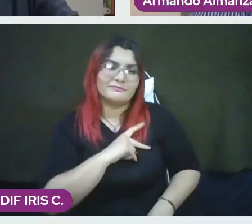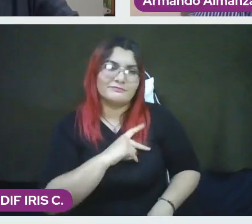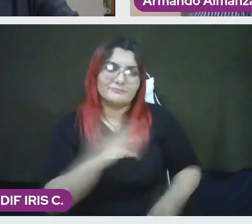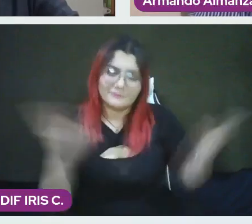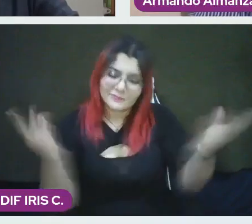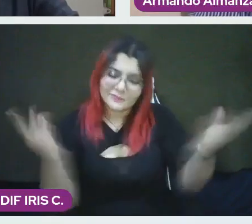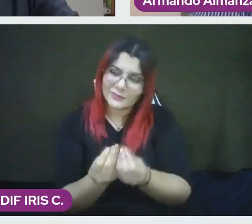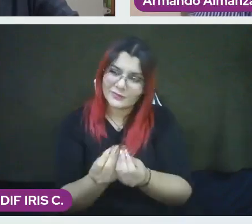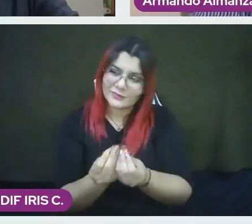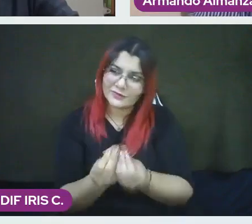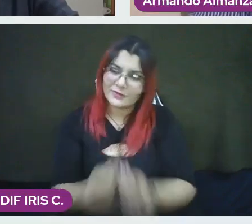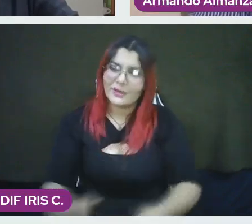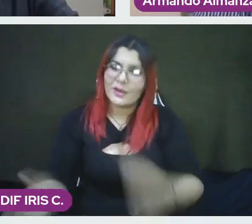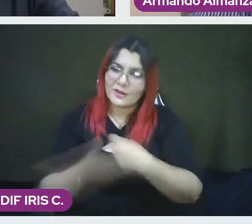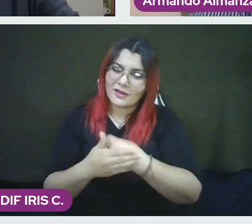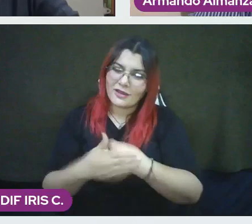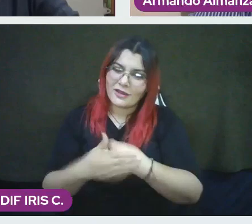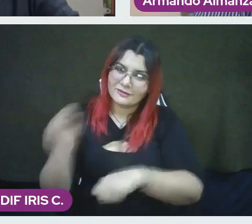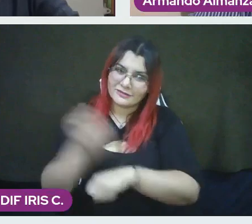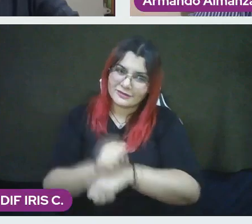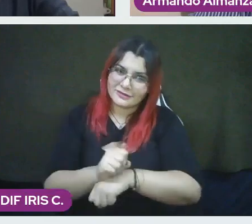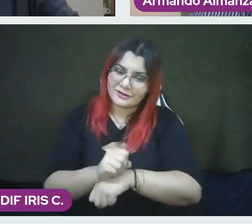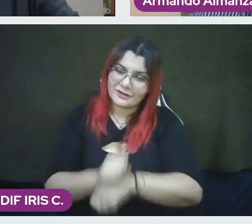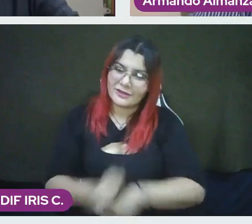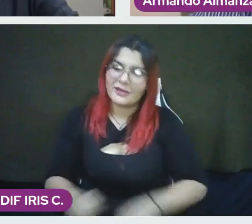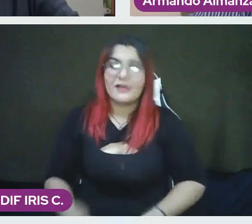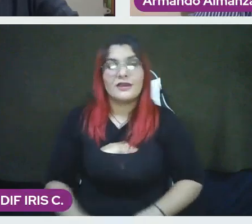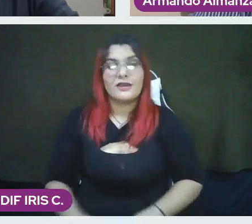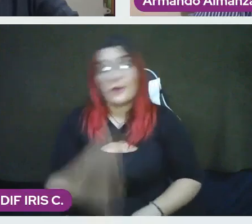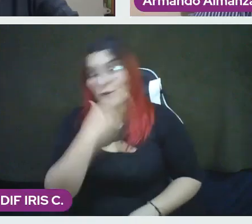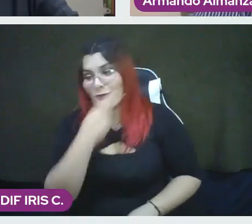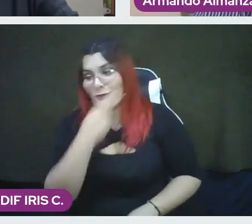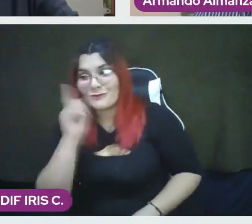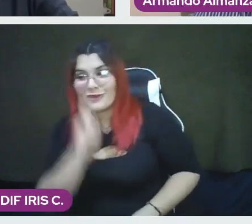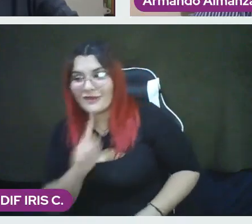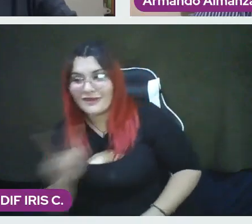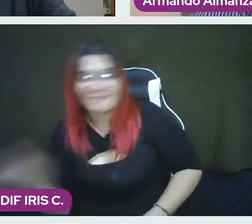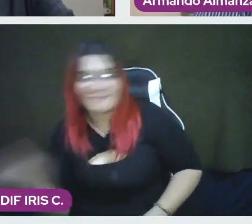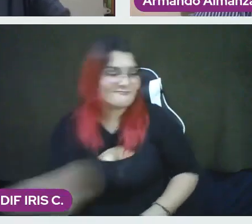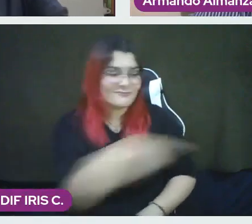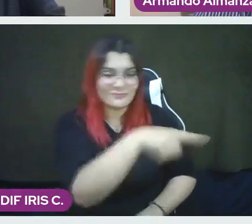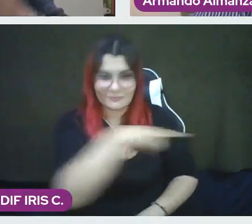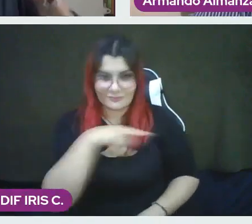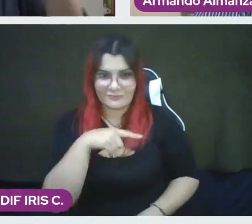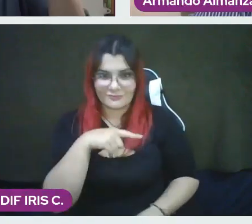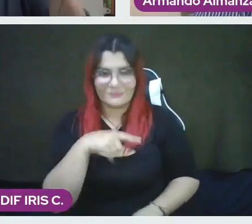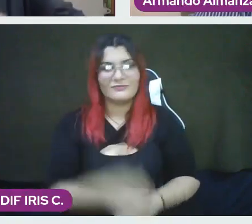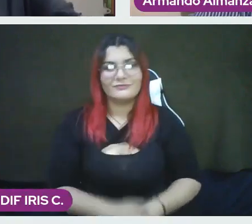tengan todas, todos, todes muy buena tarde. Gracias nuevamente.